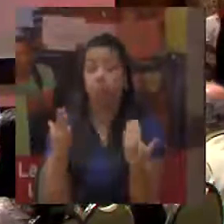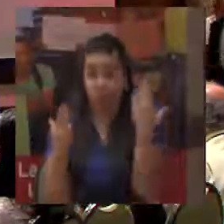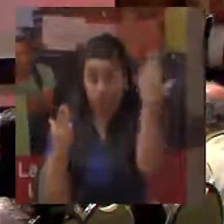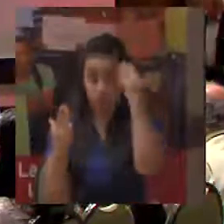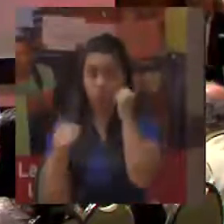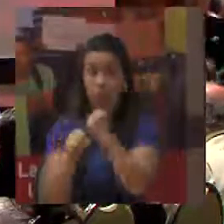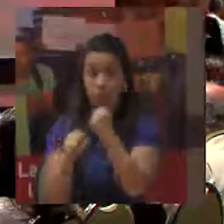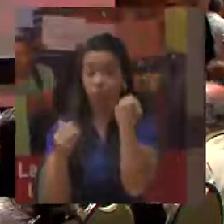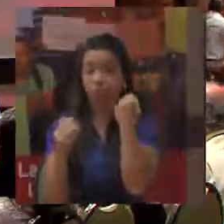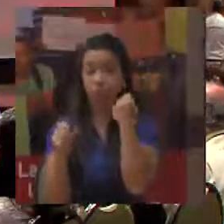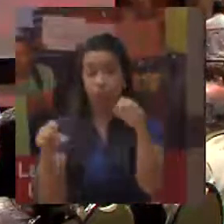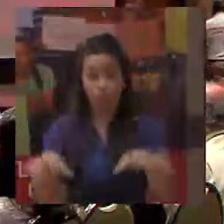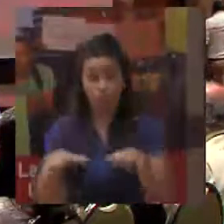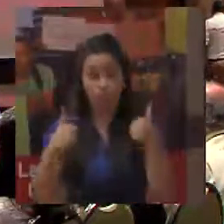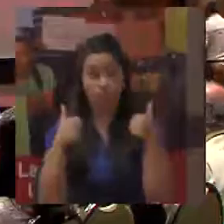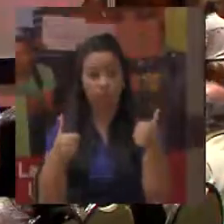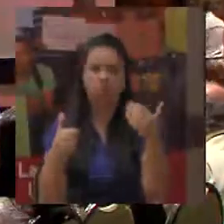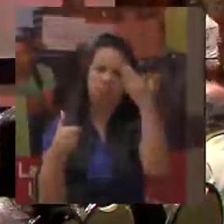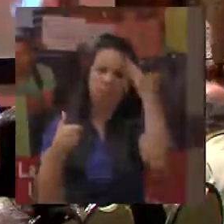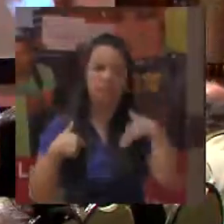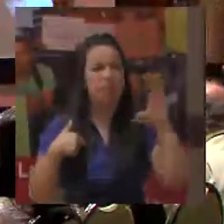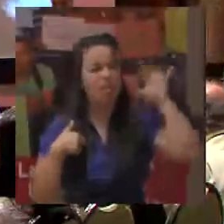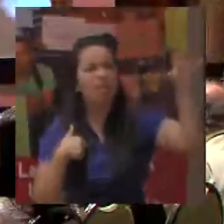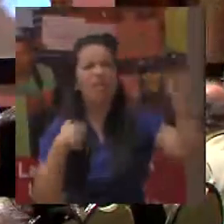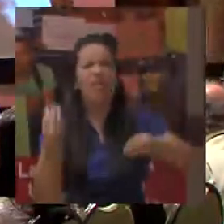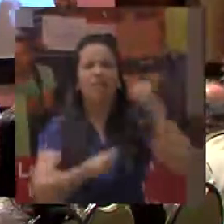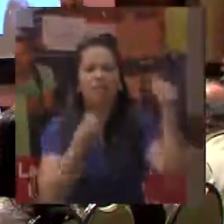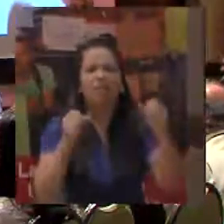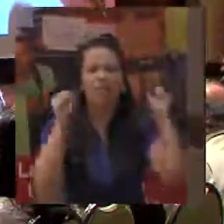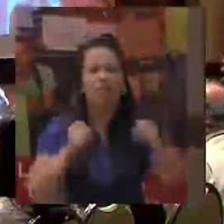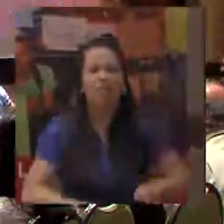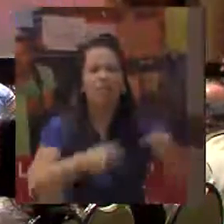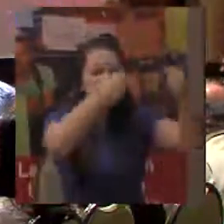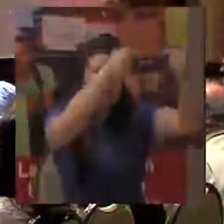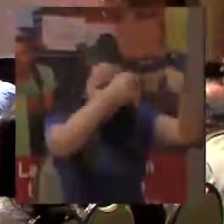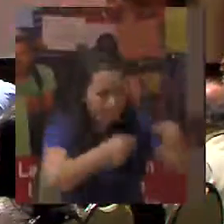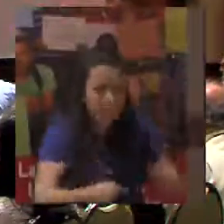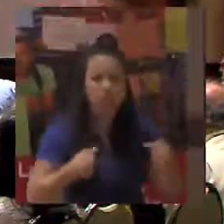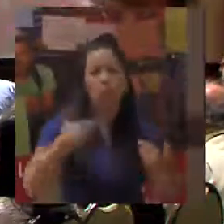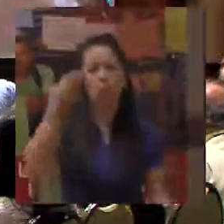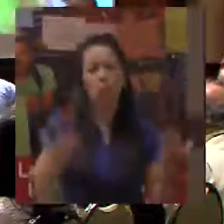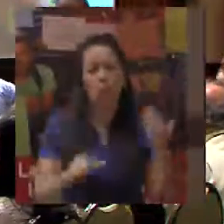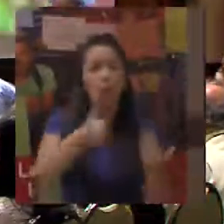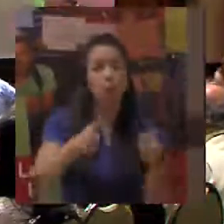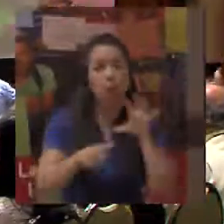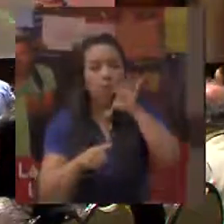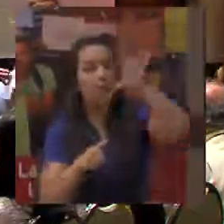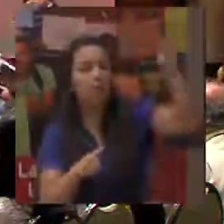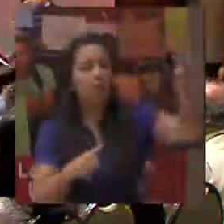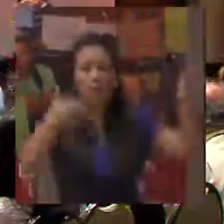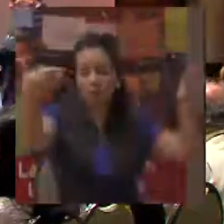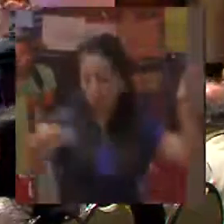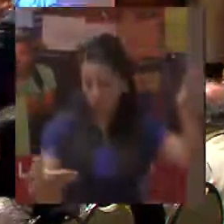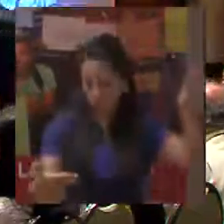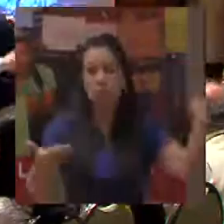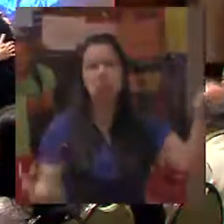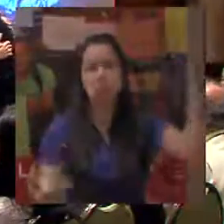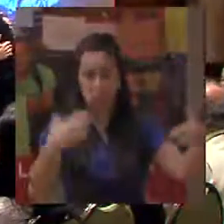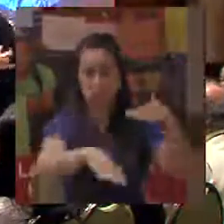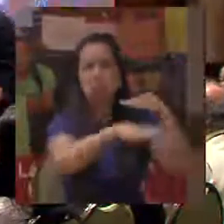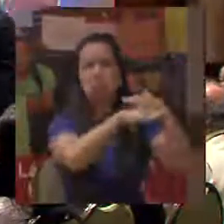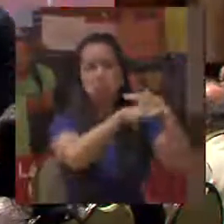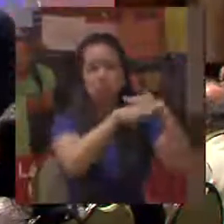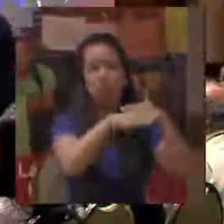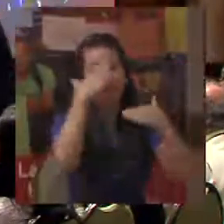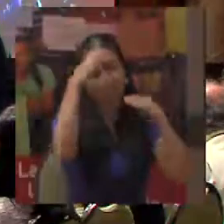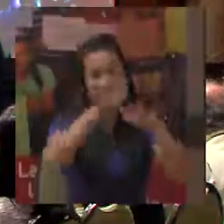que es una estadística que el país puede tener en cuenta para poder nivelar y poder compararse con otro tipo de políticas. Dentro del